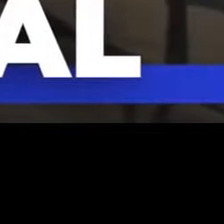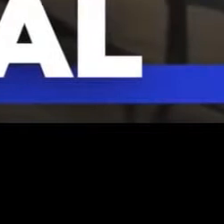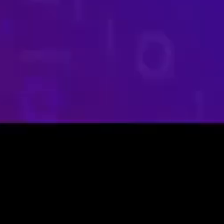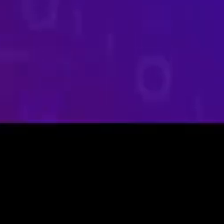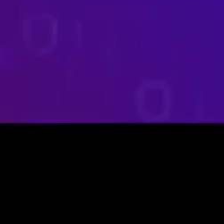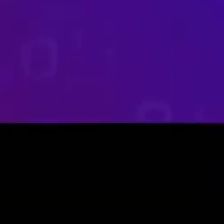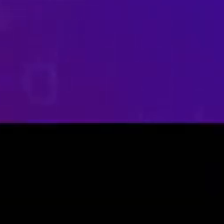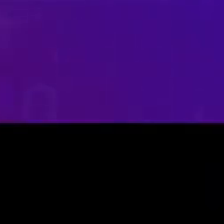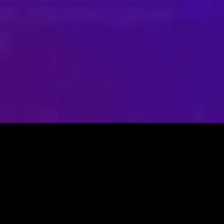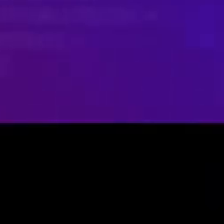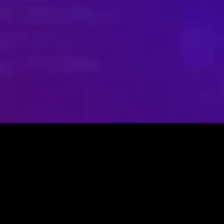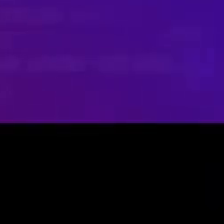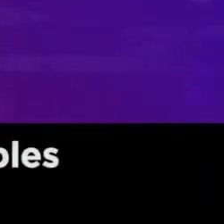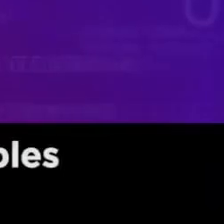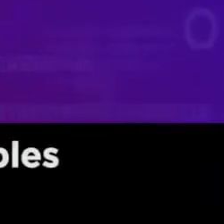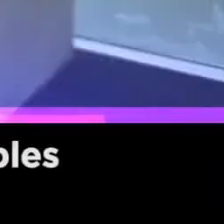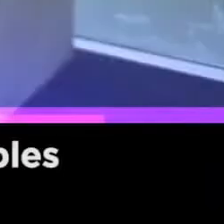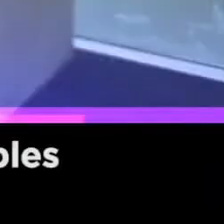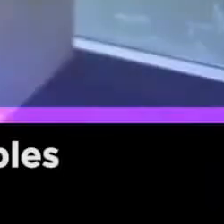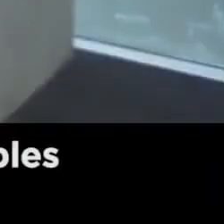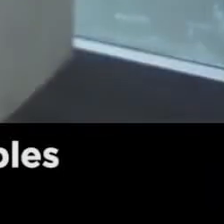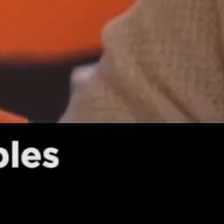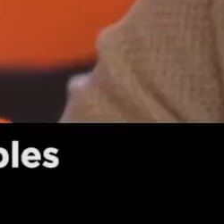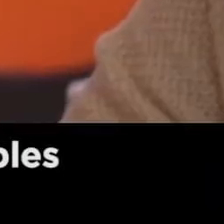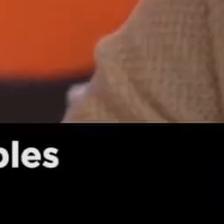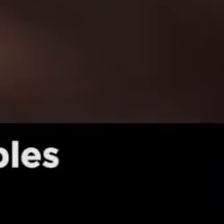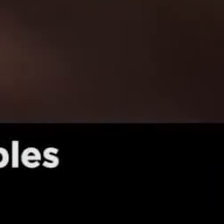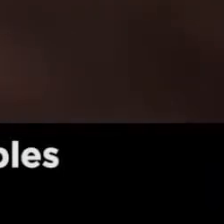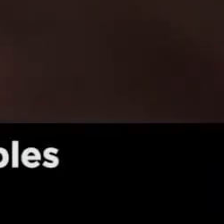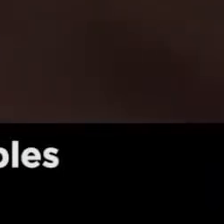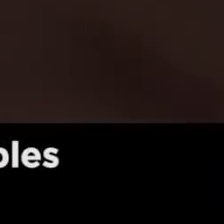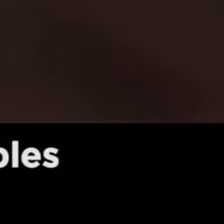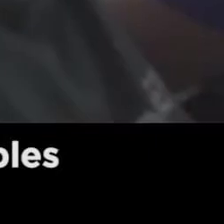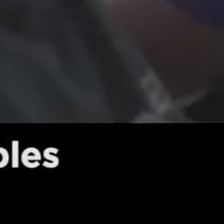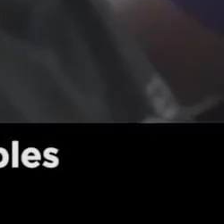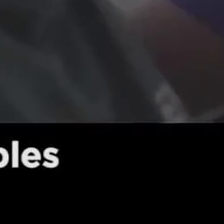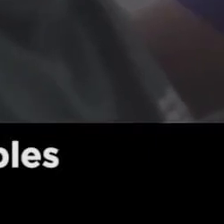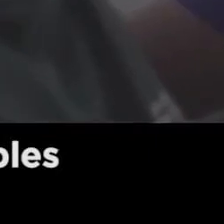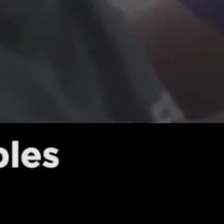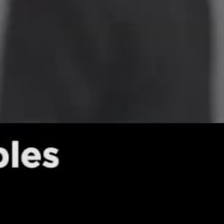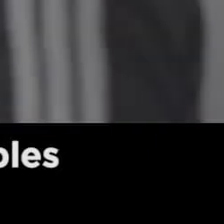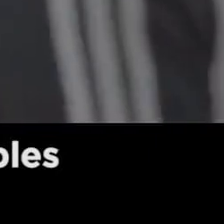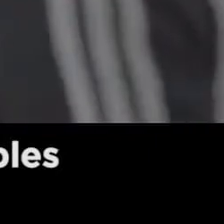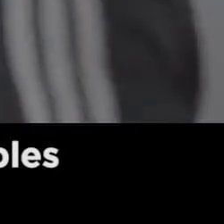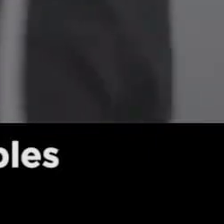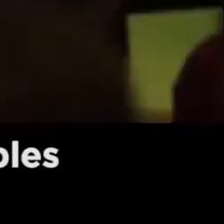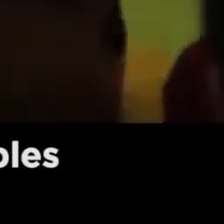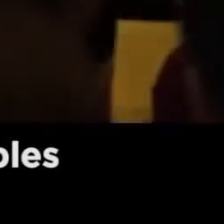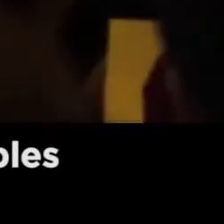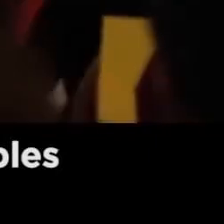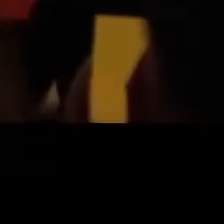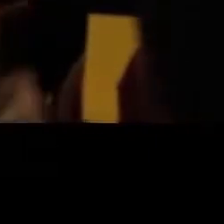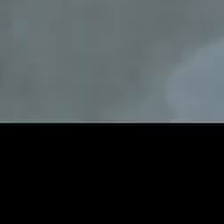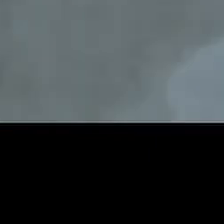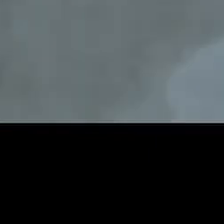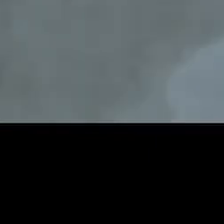y la equidad social. Participación implica promover el uso de todos los canales disponibles para que las personas puedan intervenir en